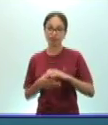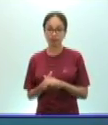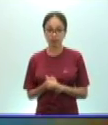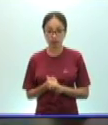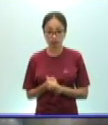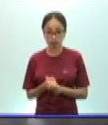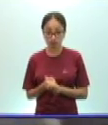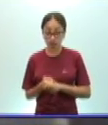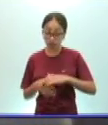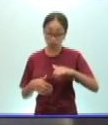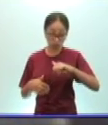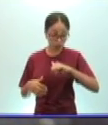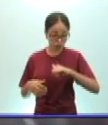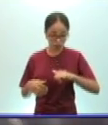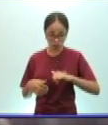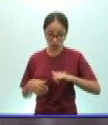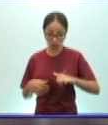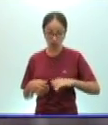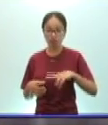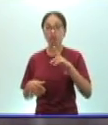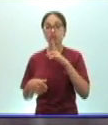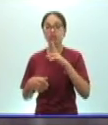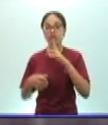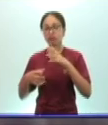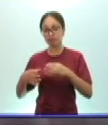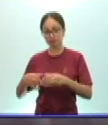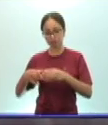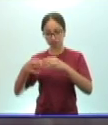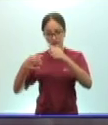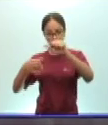Colocamos la misma cantidad de aceite y de agua